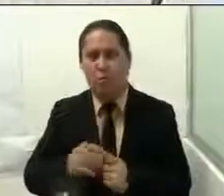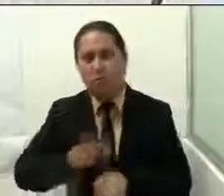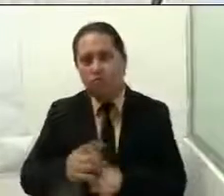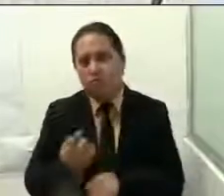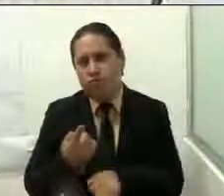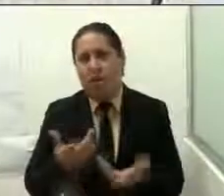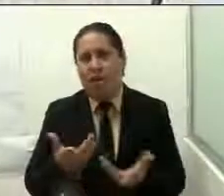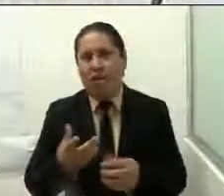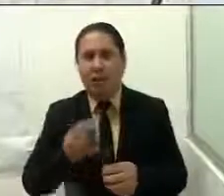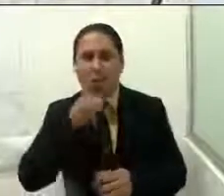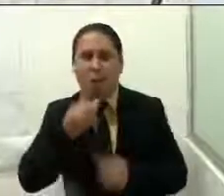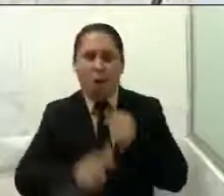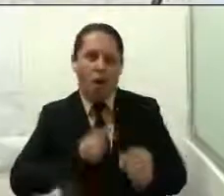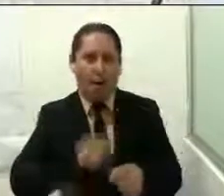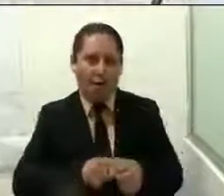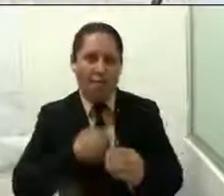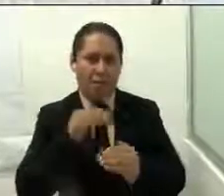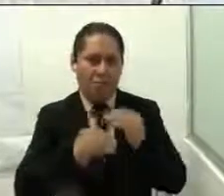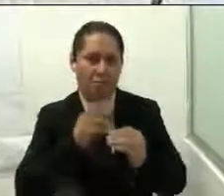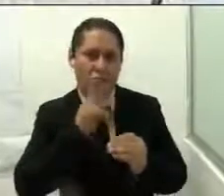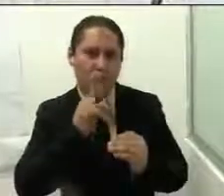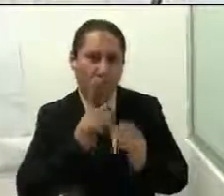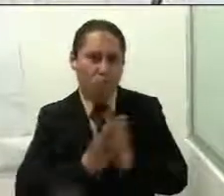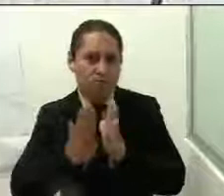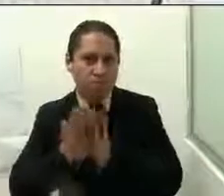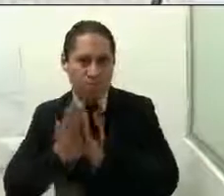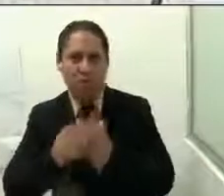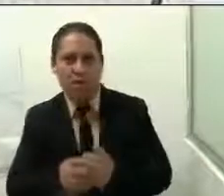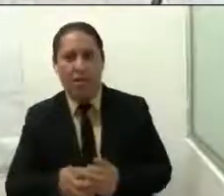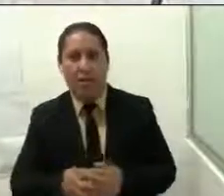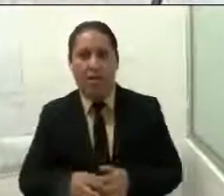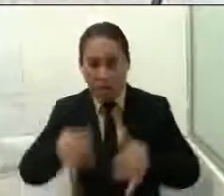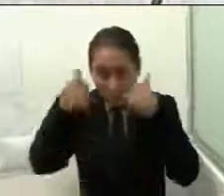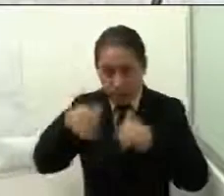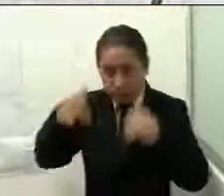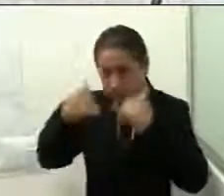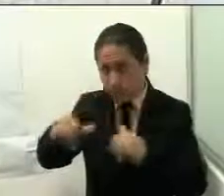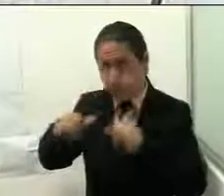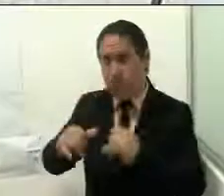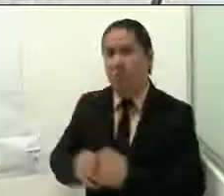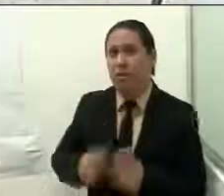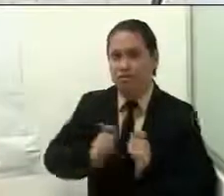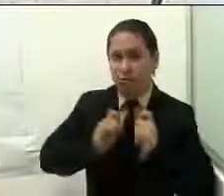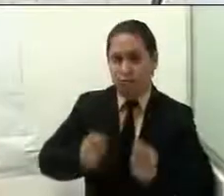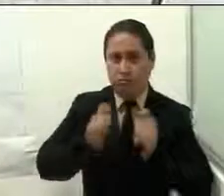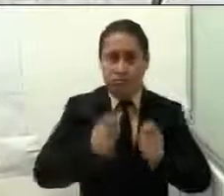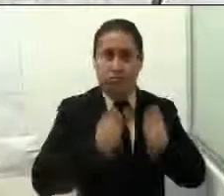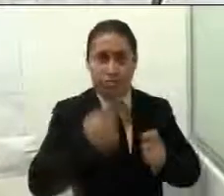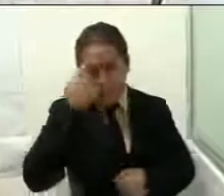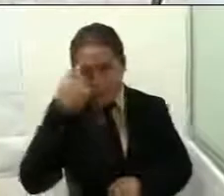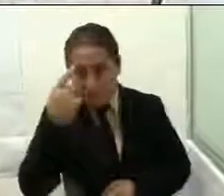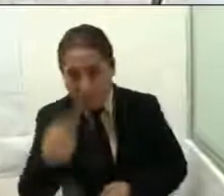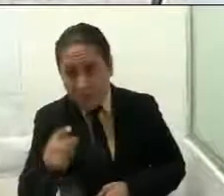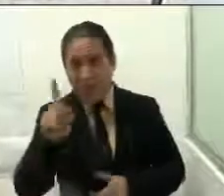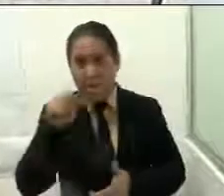2017 entregamos 1200 sementales bovinos en beneficio de